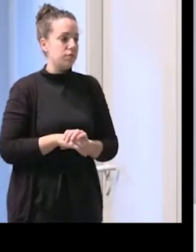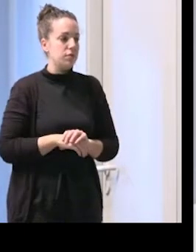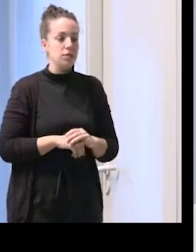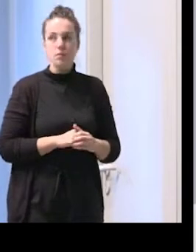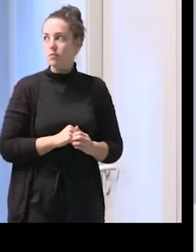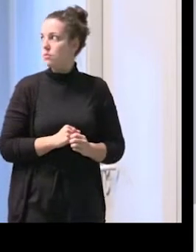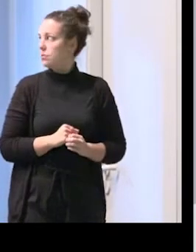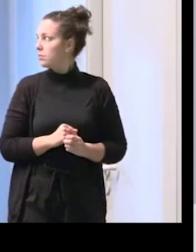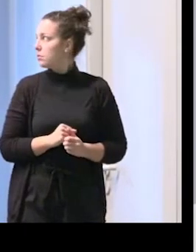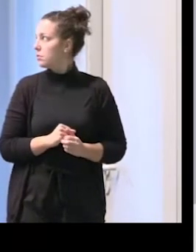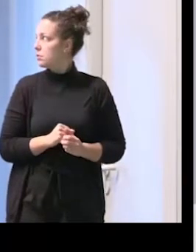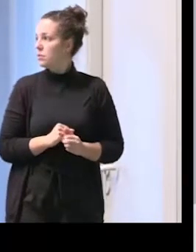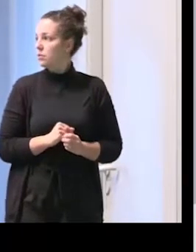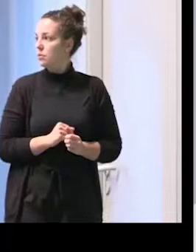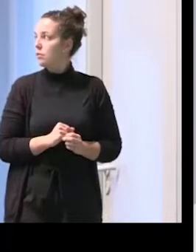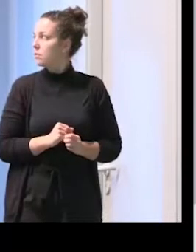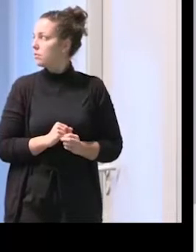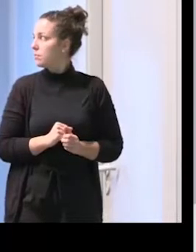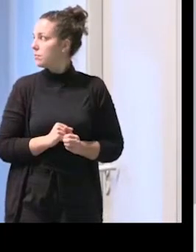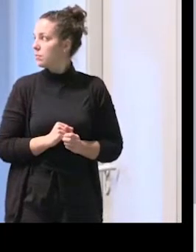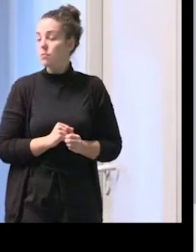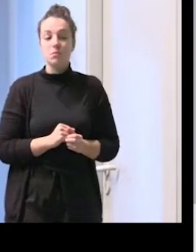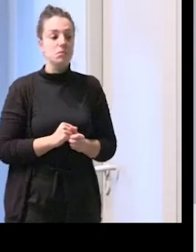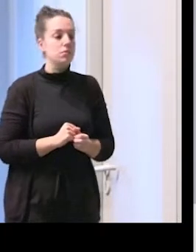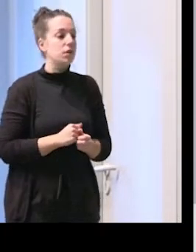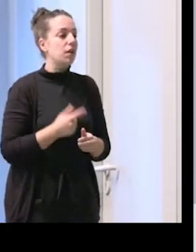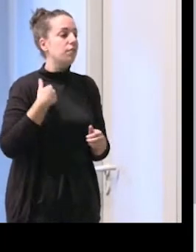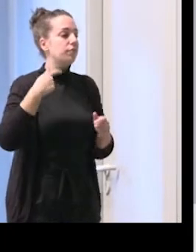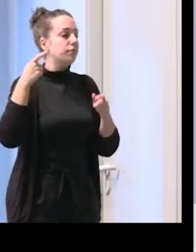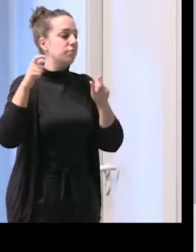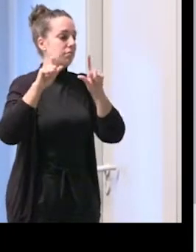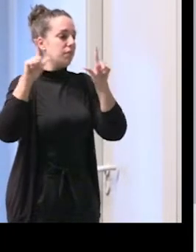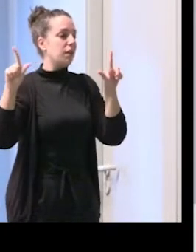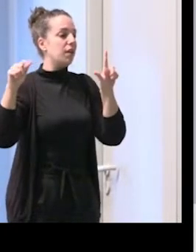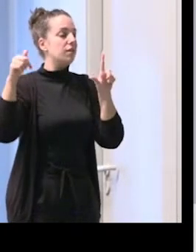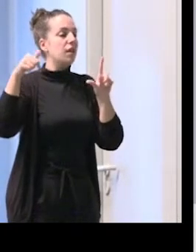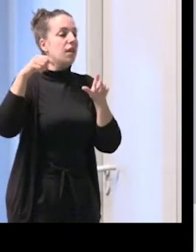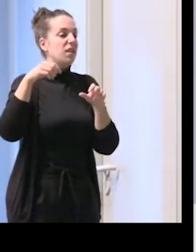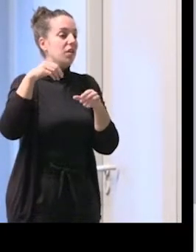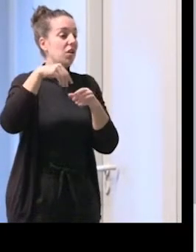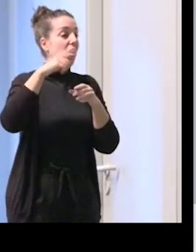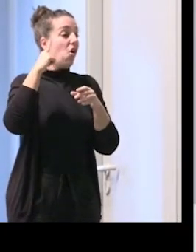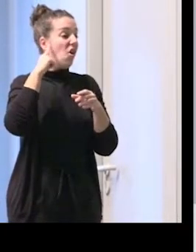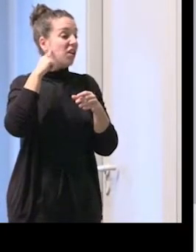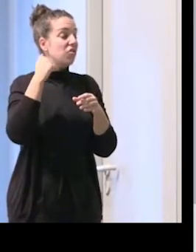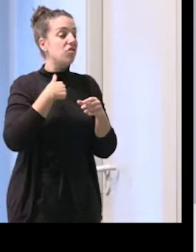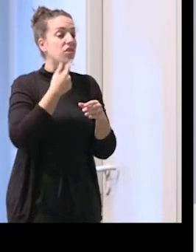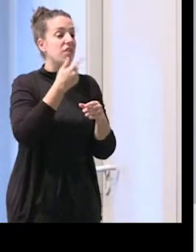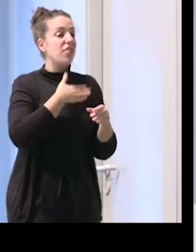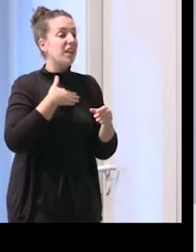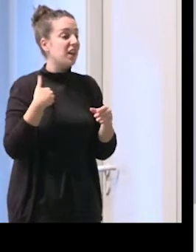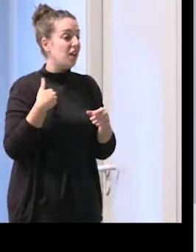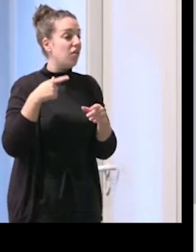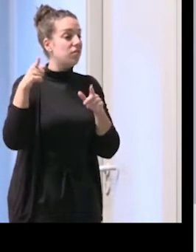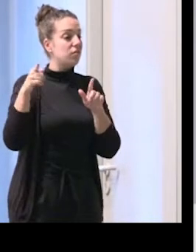esta audiencia no hace falta que introduzca mucho la estructura del oído, pero simplemente quería remarcar para aquellos que no están tan